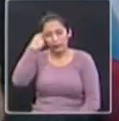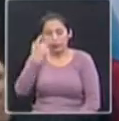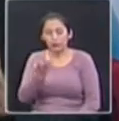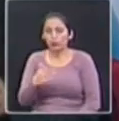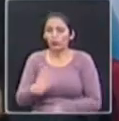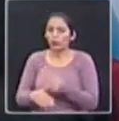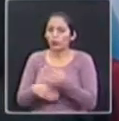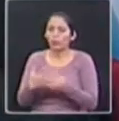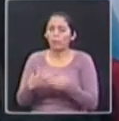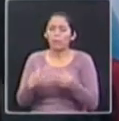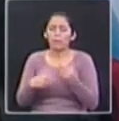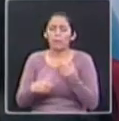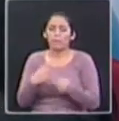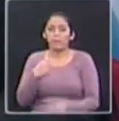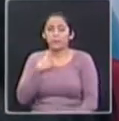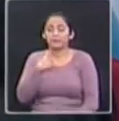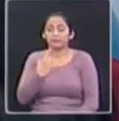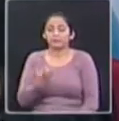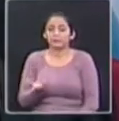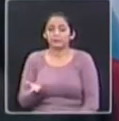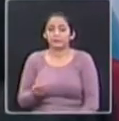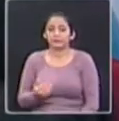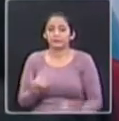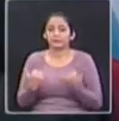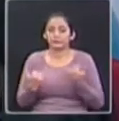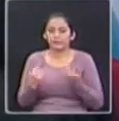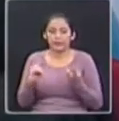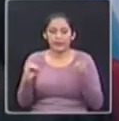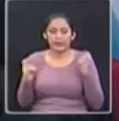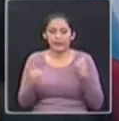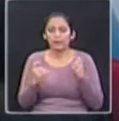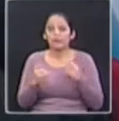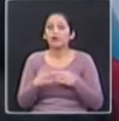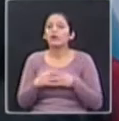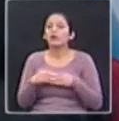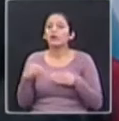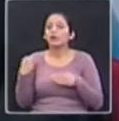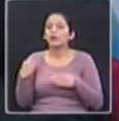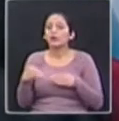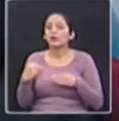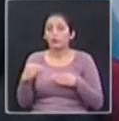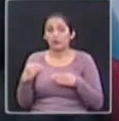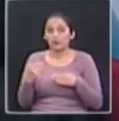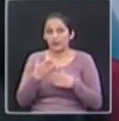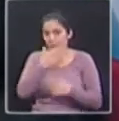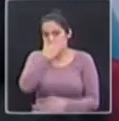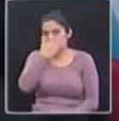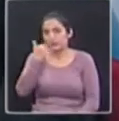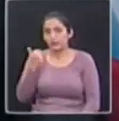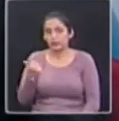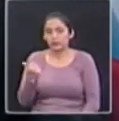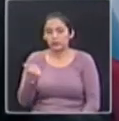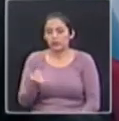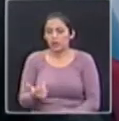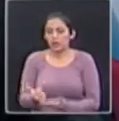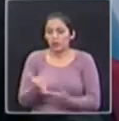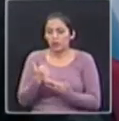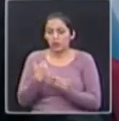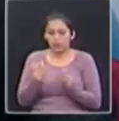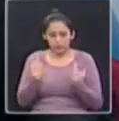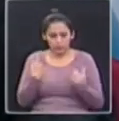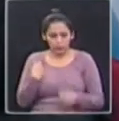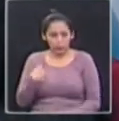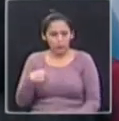algo que en la dolarización ya impide es la verdadera fortaleza y el beneficio de la adoración para los ciudadanos mantenemos el poder adquisitivo nuestros salarios